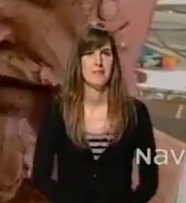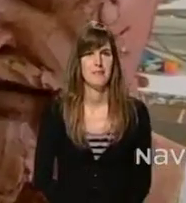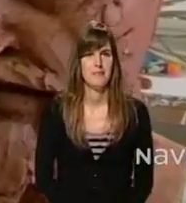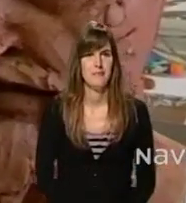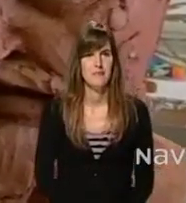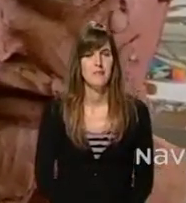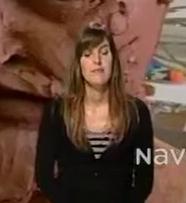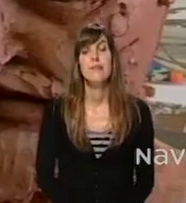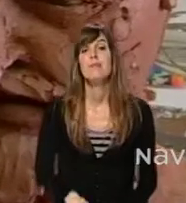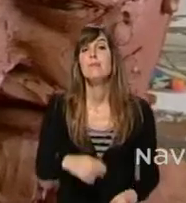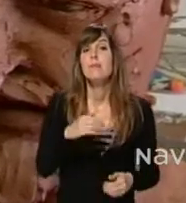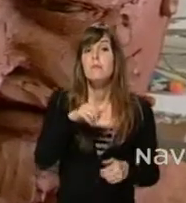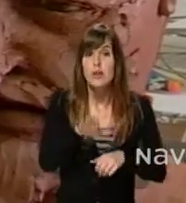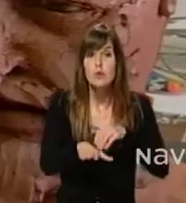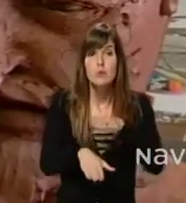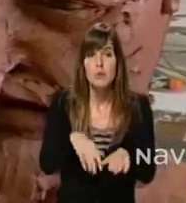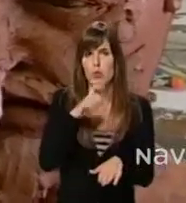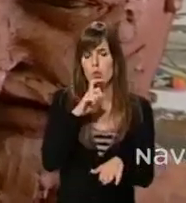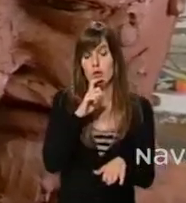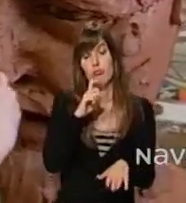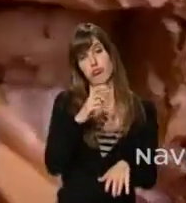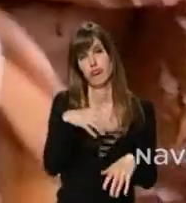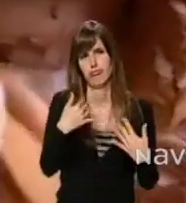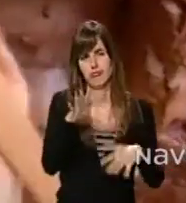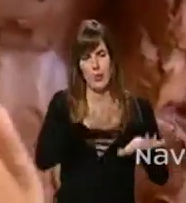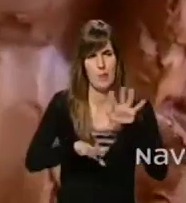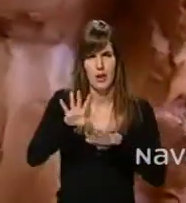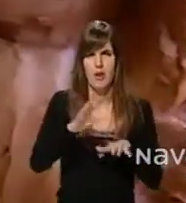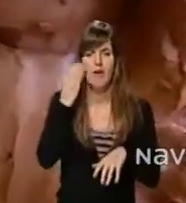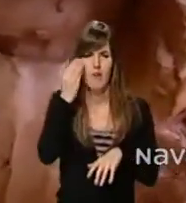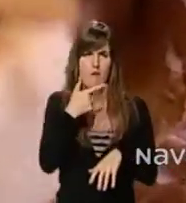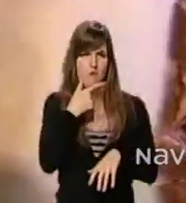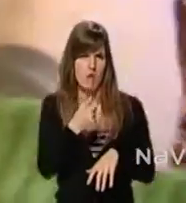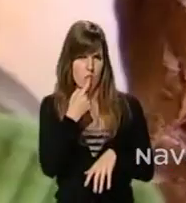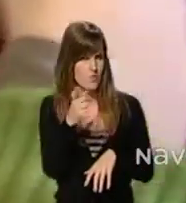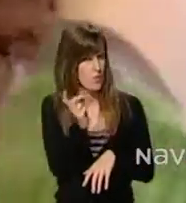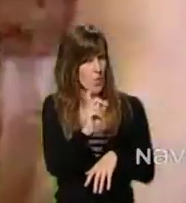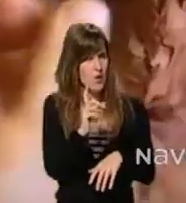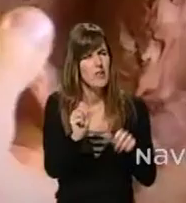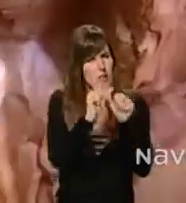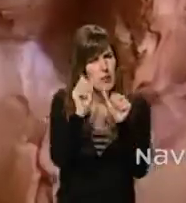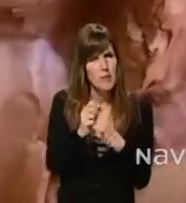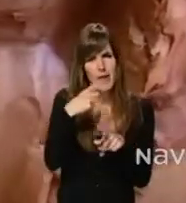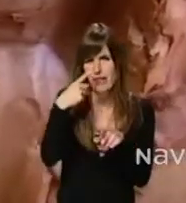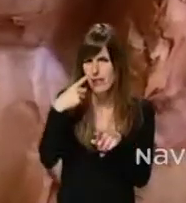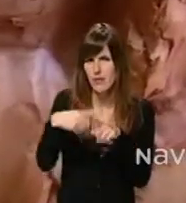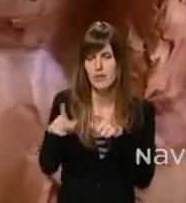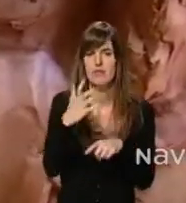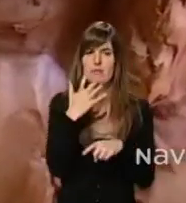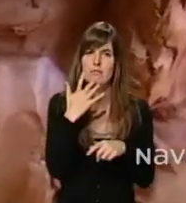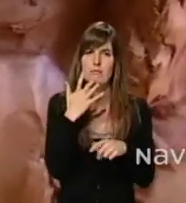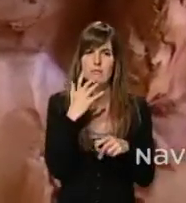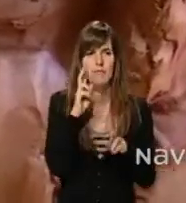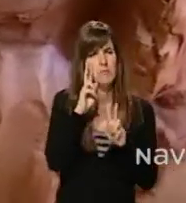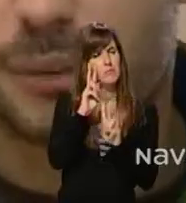El proceso es complicado, hay veces que más complicado de lo que cualquiera pueda pensar. Un estilo muy distinto a lo que podemos estar acostumbrados a